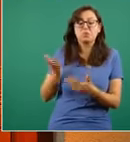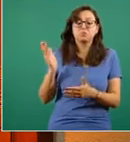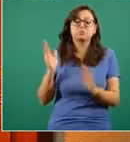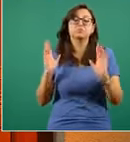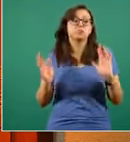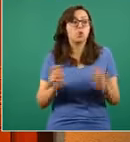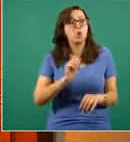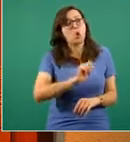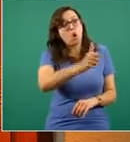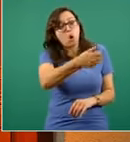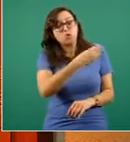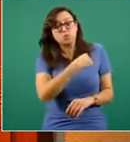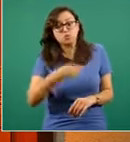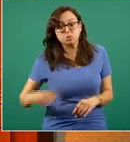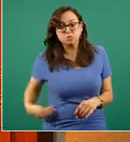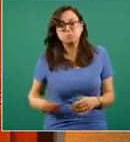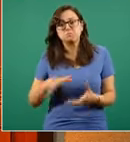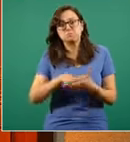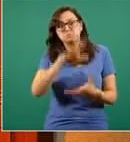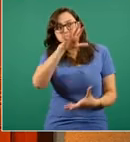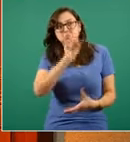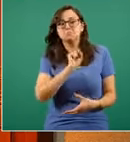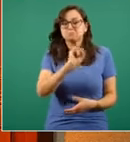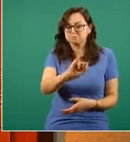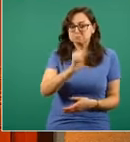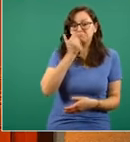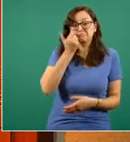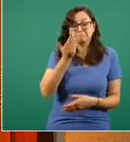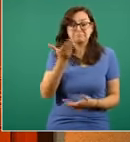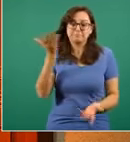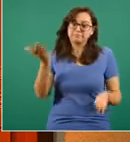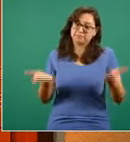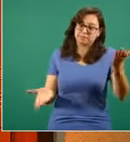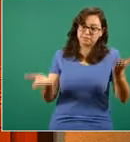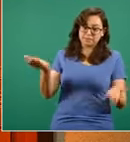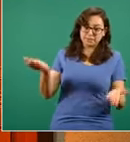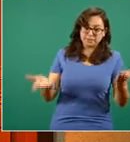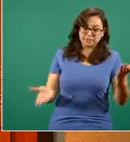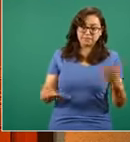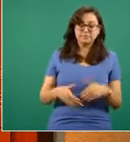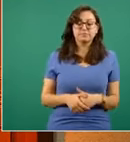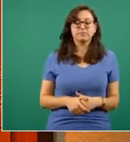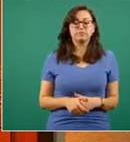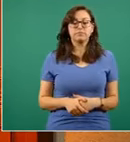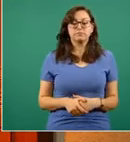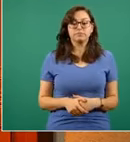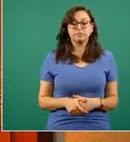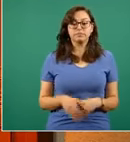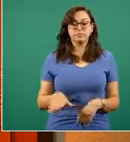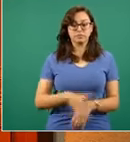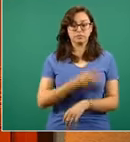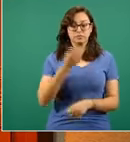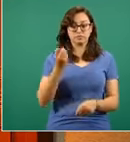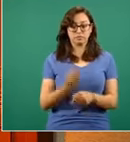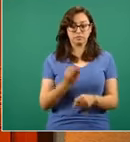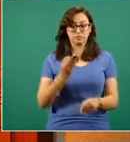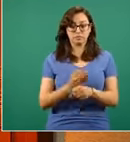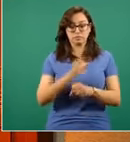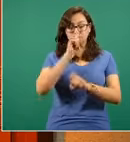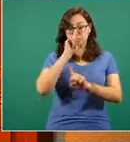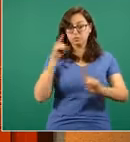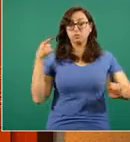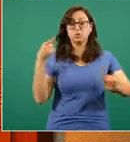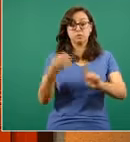de edad, pero habrá otros que tengan mayor cantidad. Entonces, ahorita el objetivo de esta plataforma no es